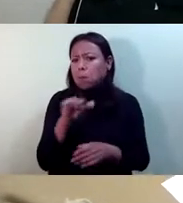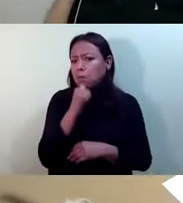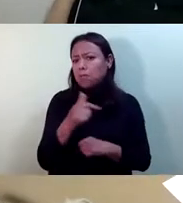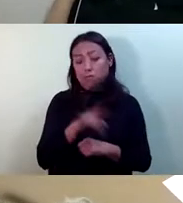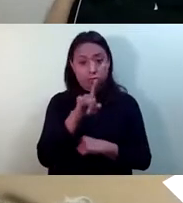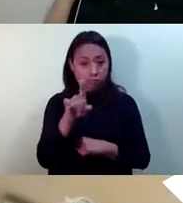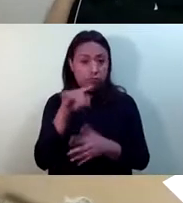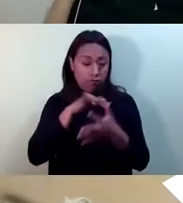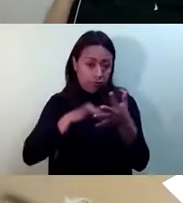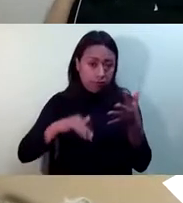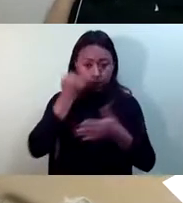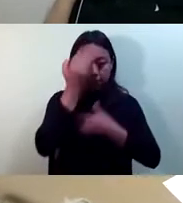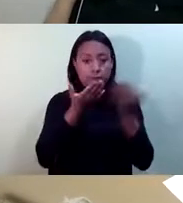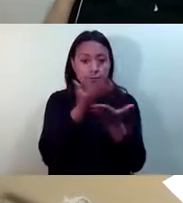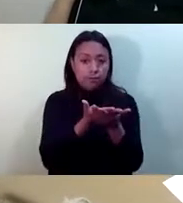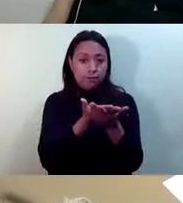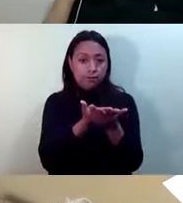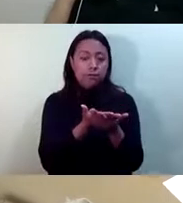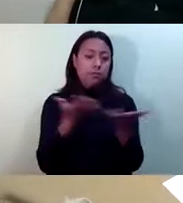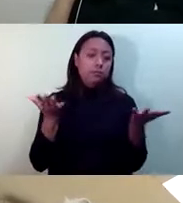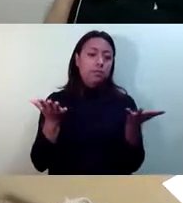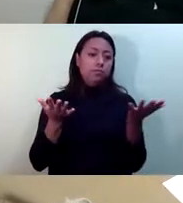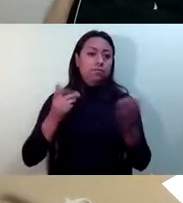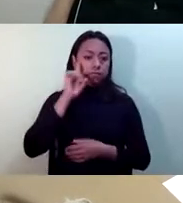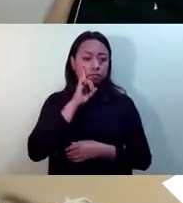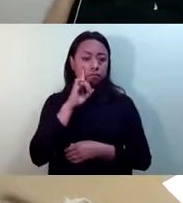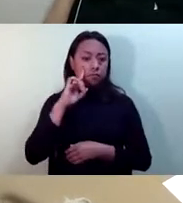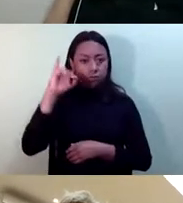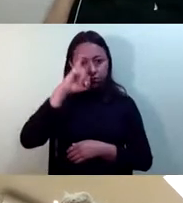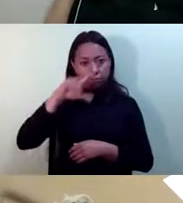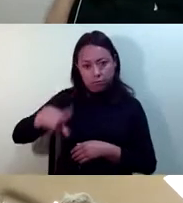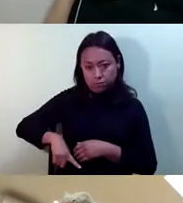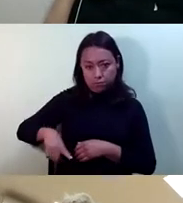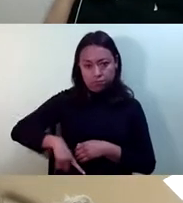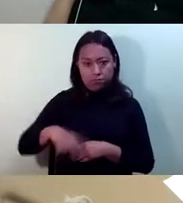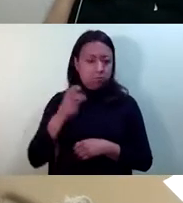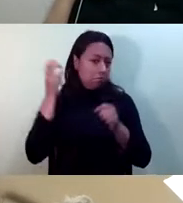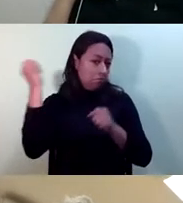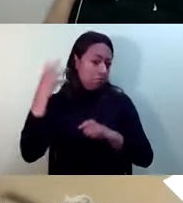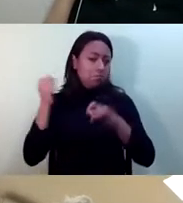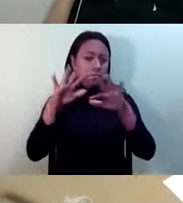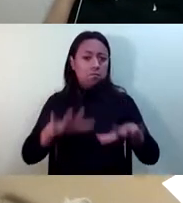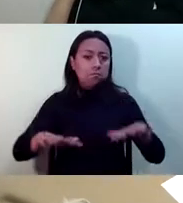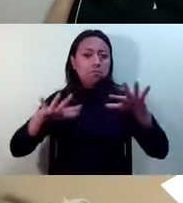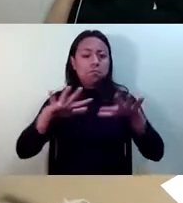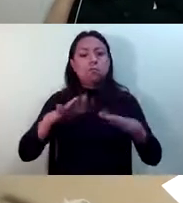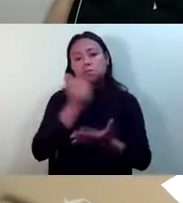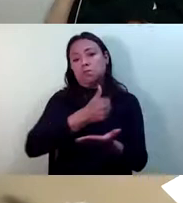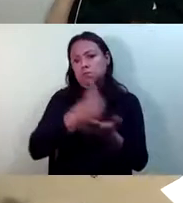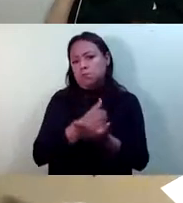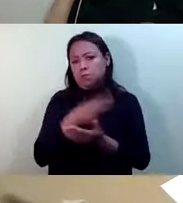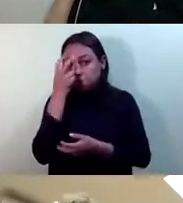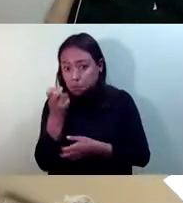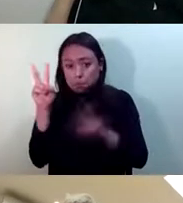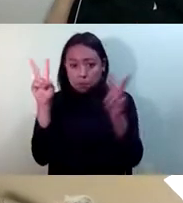gobierno en donde no se menciona este acto. El Congreso no está inmiscuido en ese tema, por lo tanto nosotros